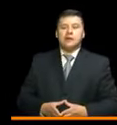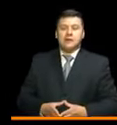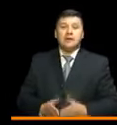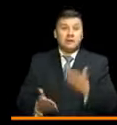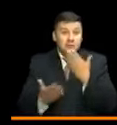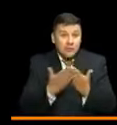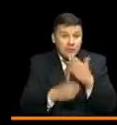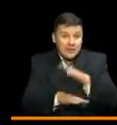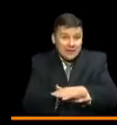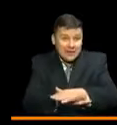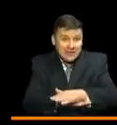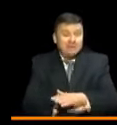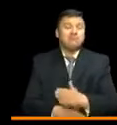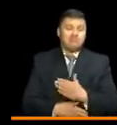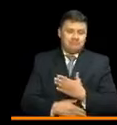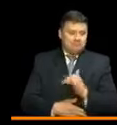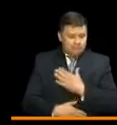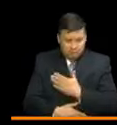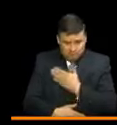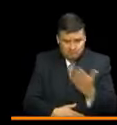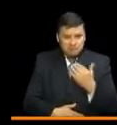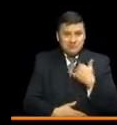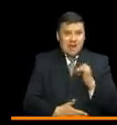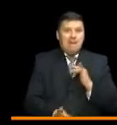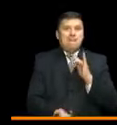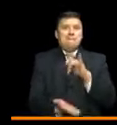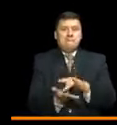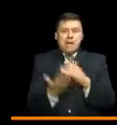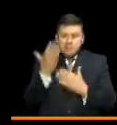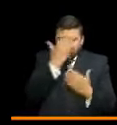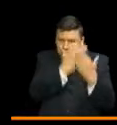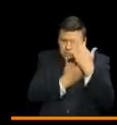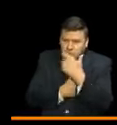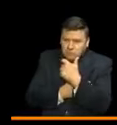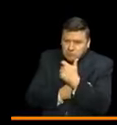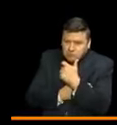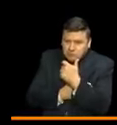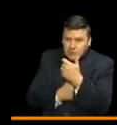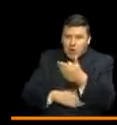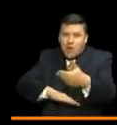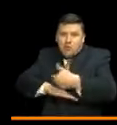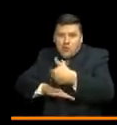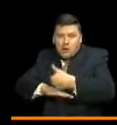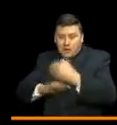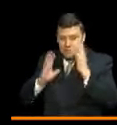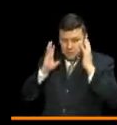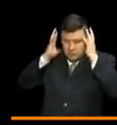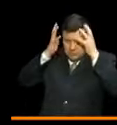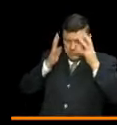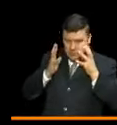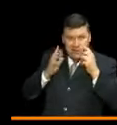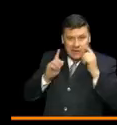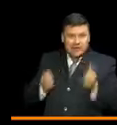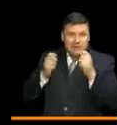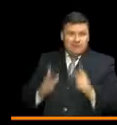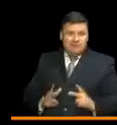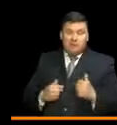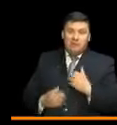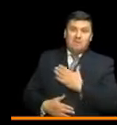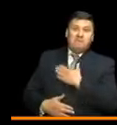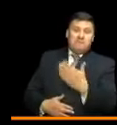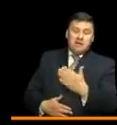Buenas tardes. Hemos tenido el gusto de participar de la evaluación final en el reto de Cascos para la Vida.